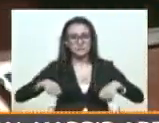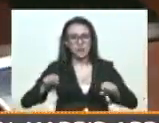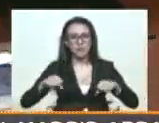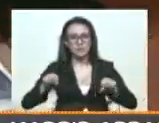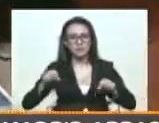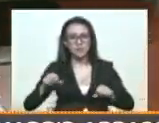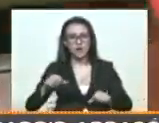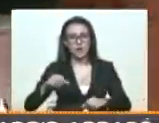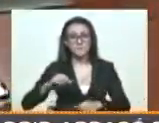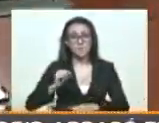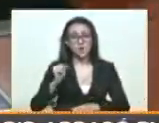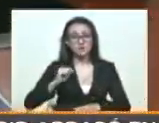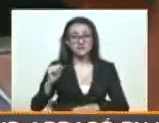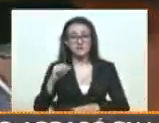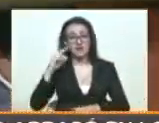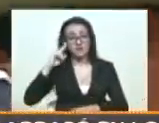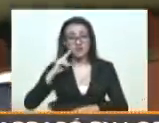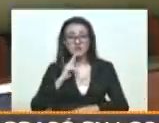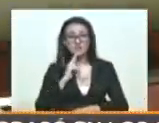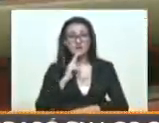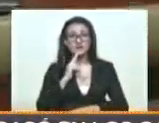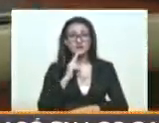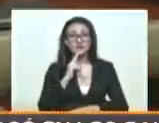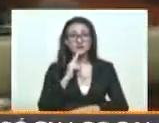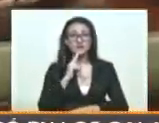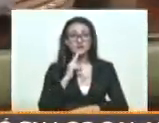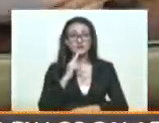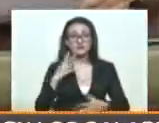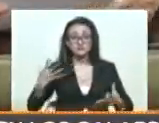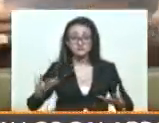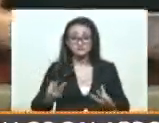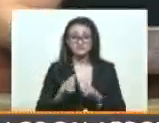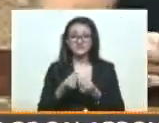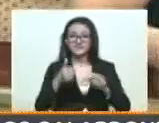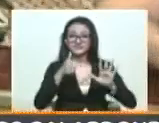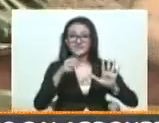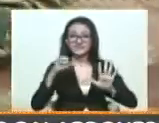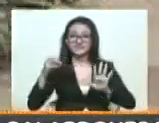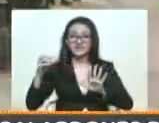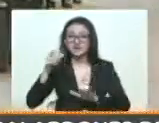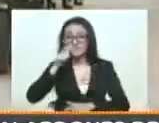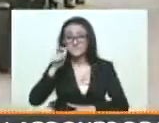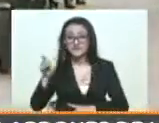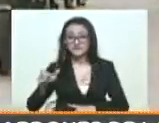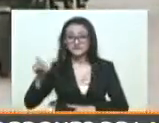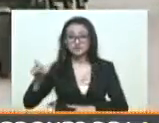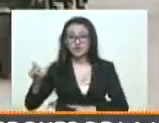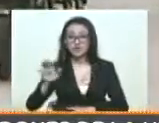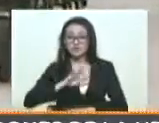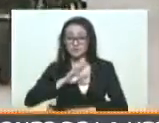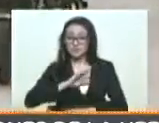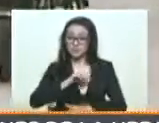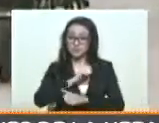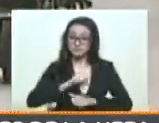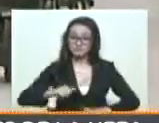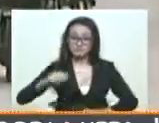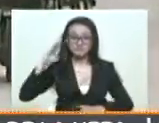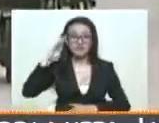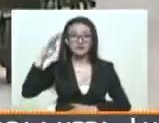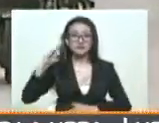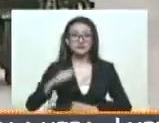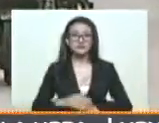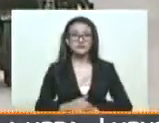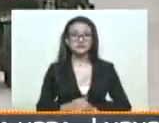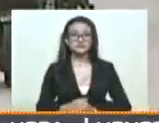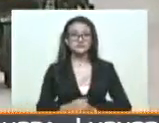de la Policía Nacional Bolivariana con acompañamiento de 600 combatientes de la milicia bolivariana. De tal manera